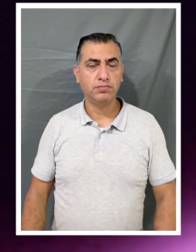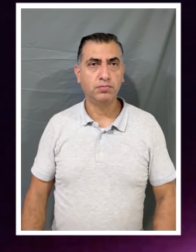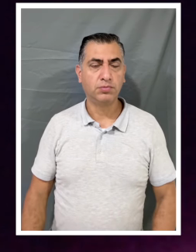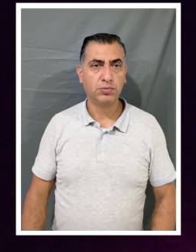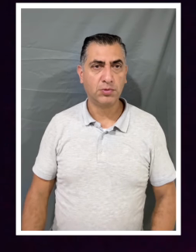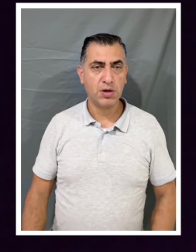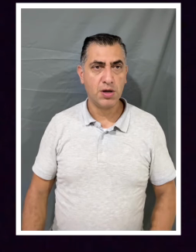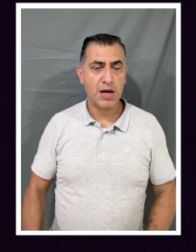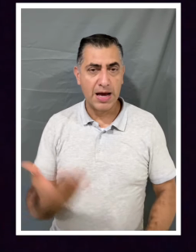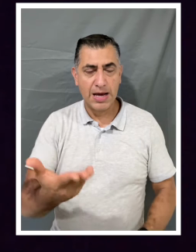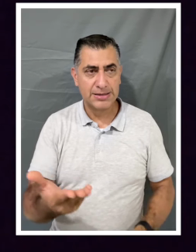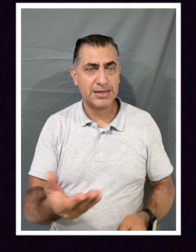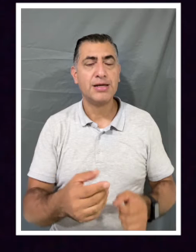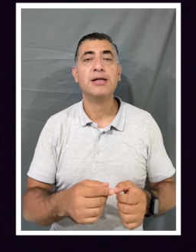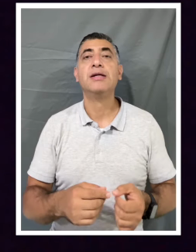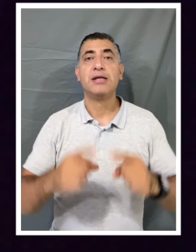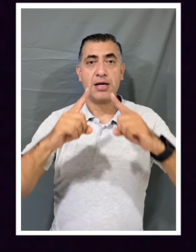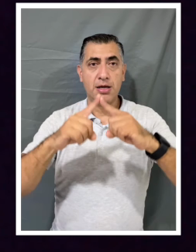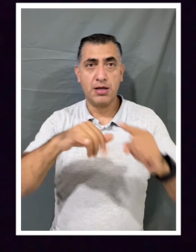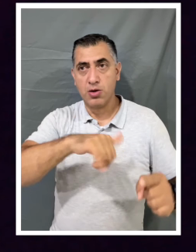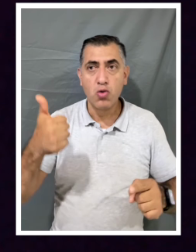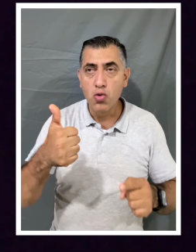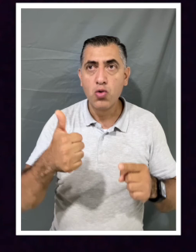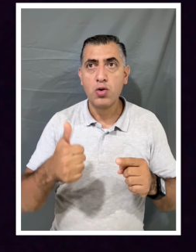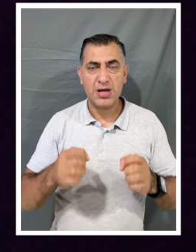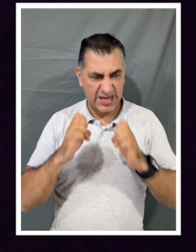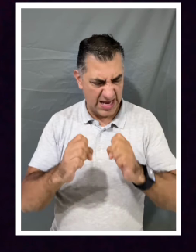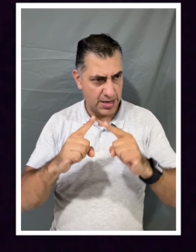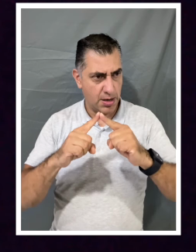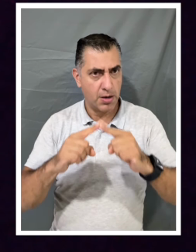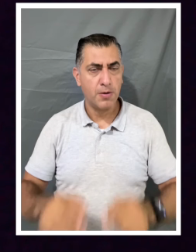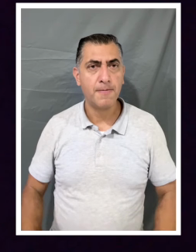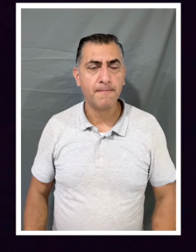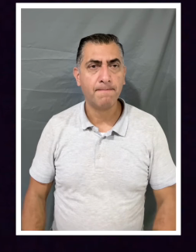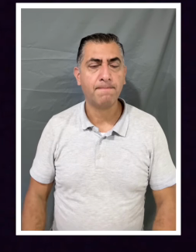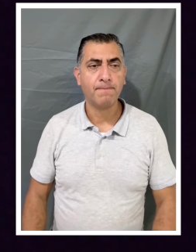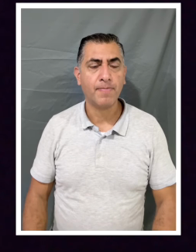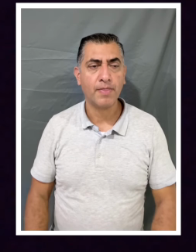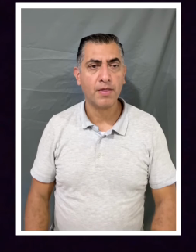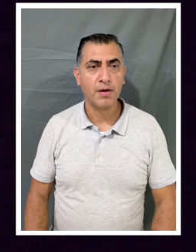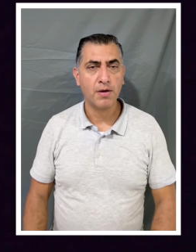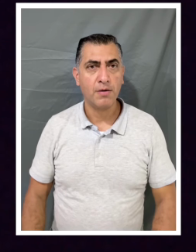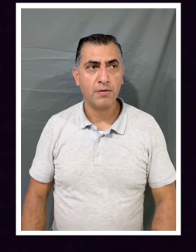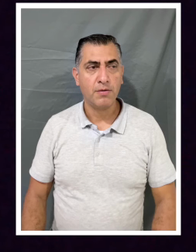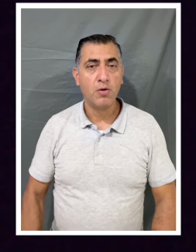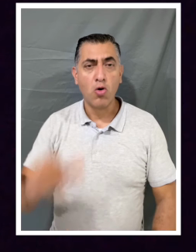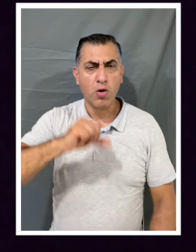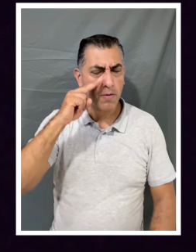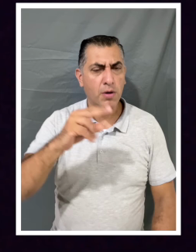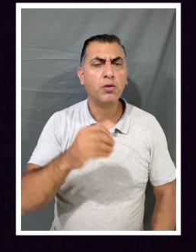dones que te ayudan a fundar Iglesias y luego dones que te ayudan a mantener la iglesia los dones que vamos a ver hoy no son todos los dones que hay en la